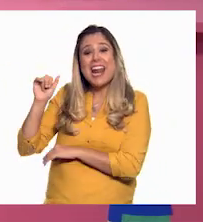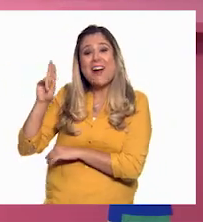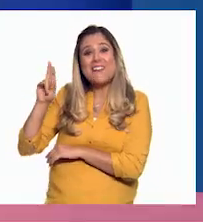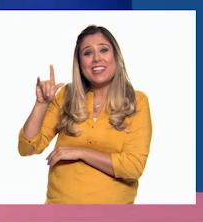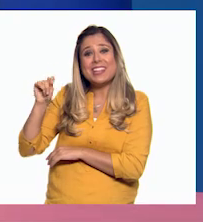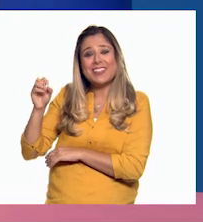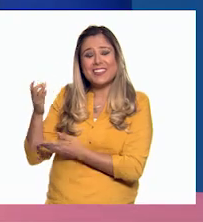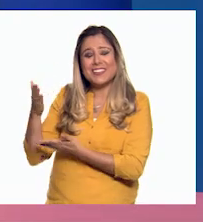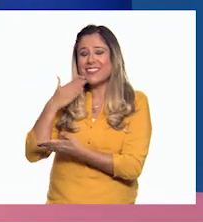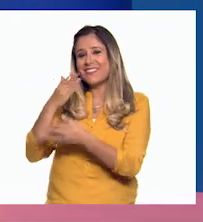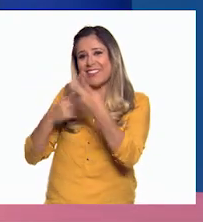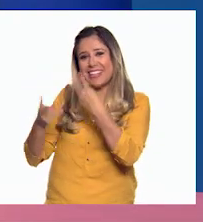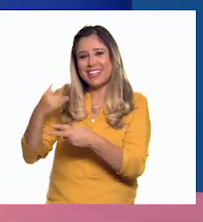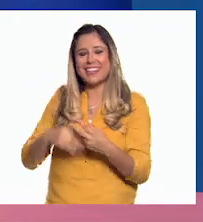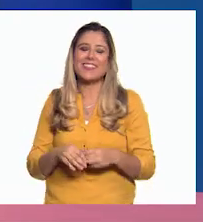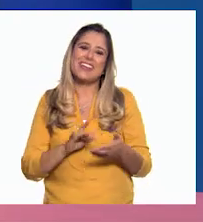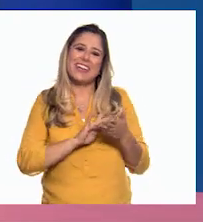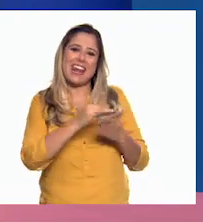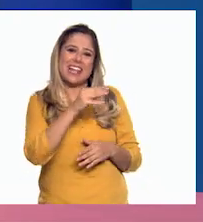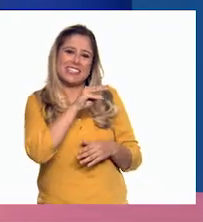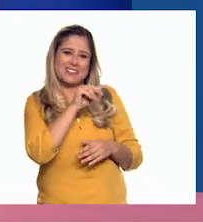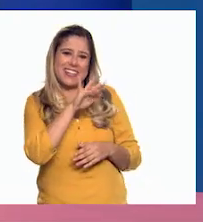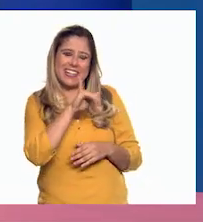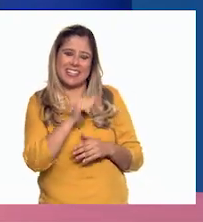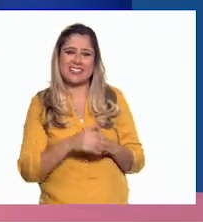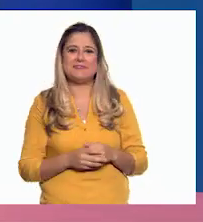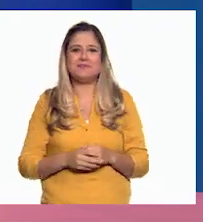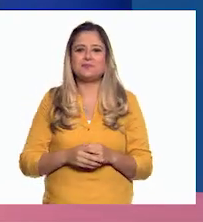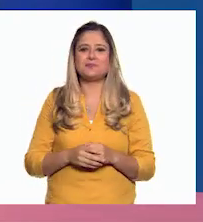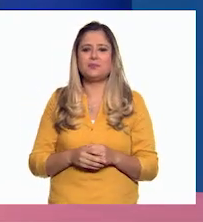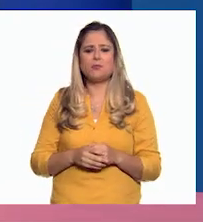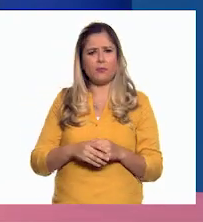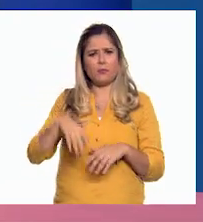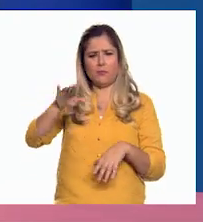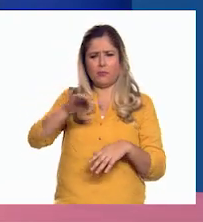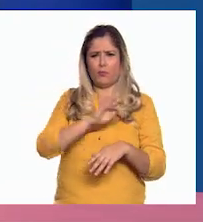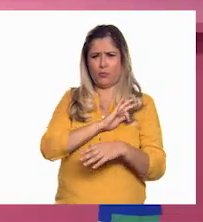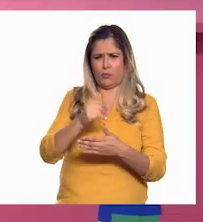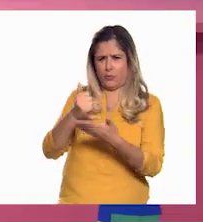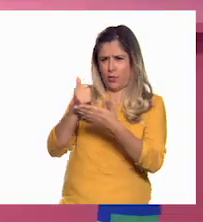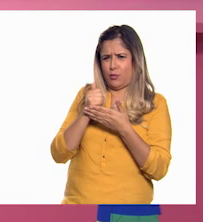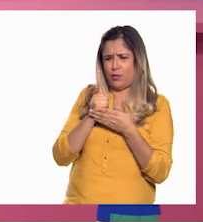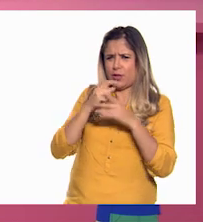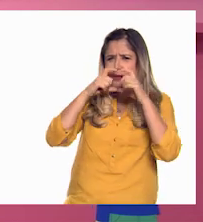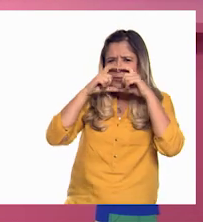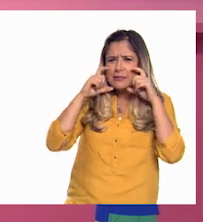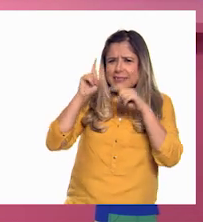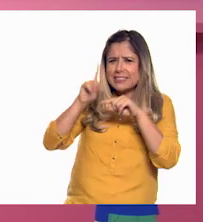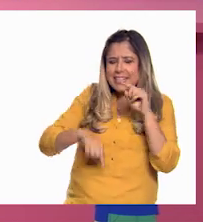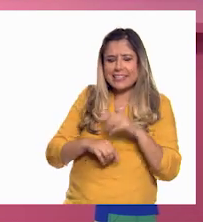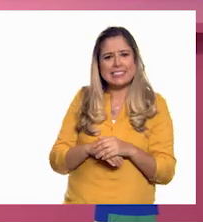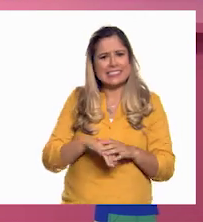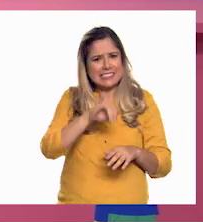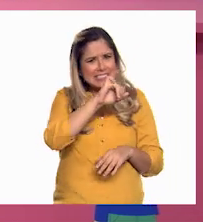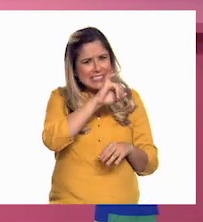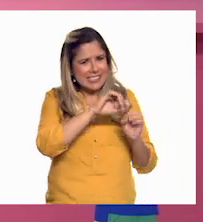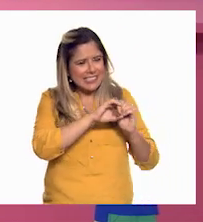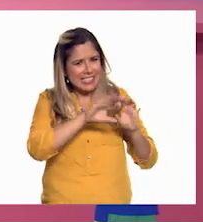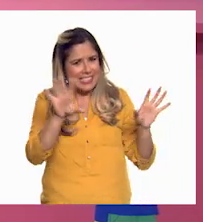Raulito. Gracias, María. Ay, ¿me puedes ayudar con mi cubrebocas, por favor? Por